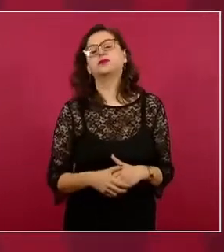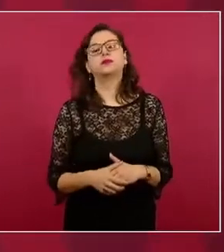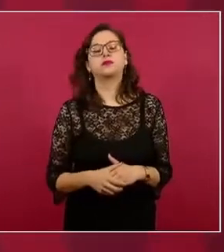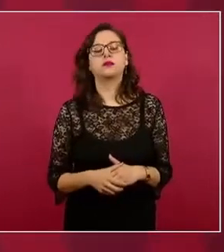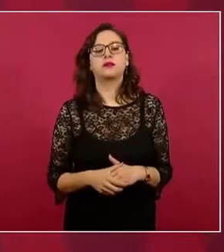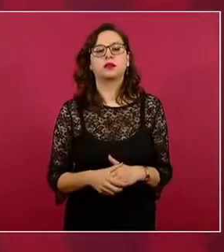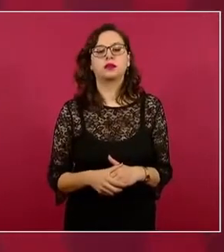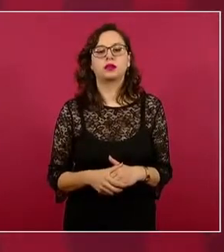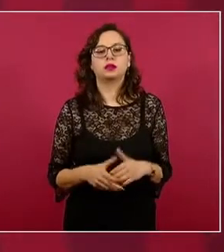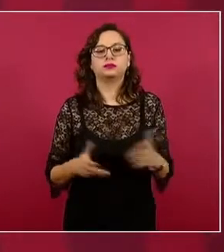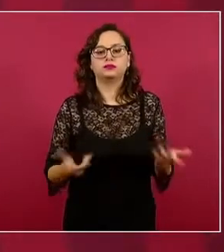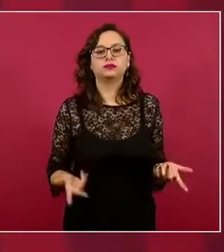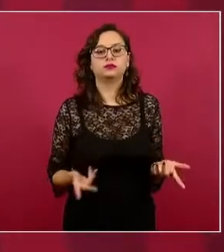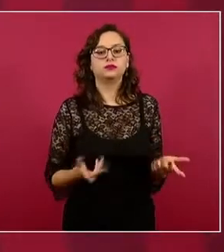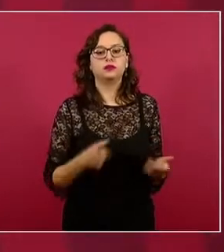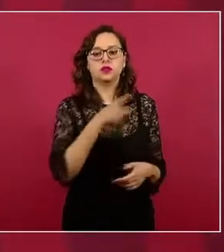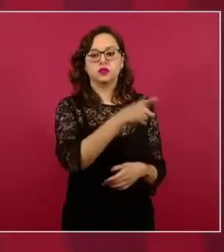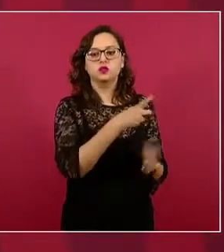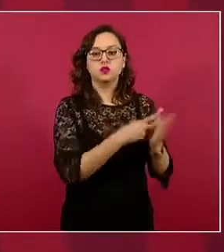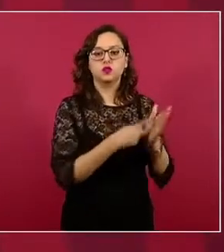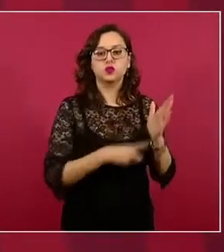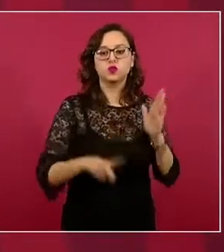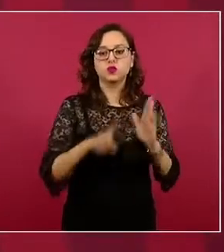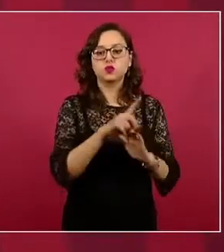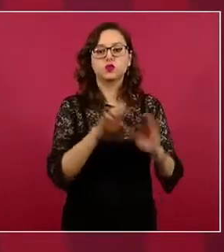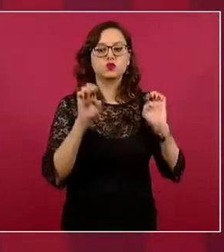pues por eso sus departamentos y